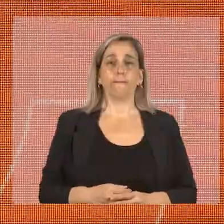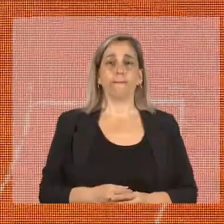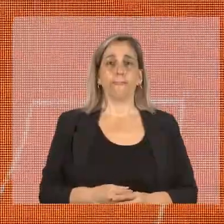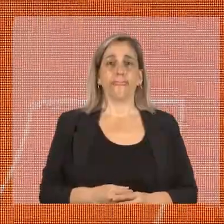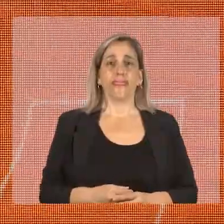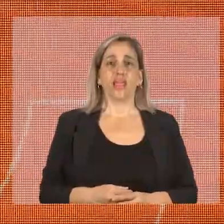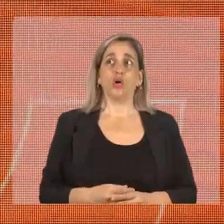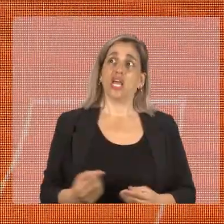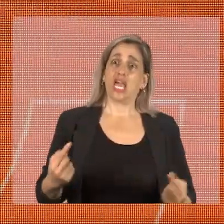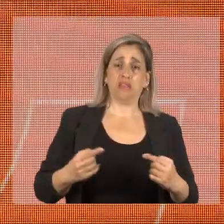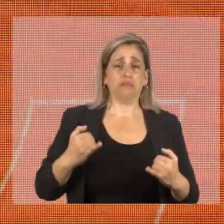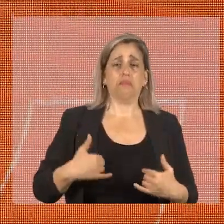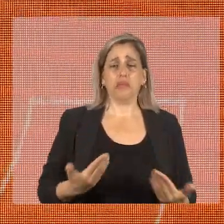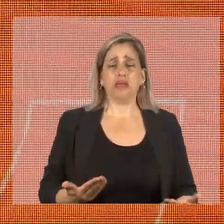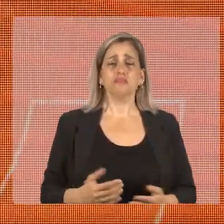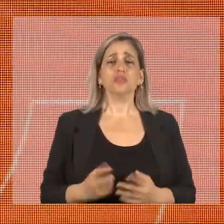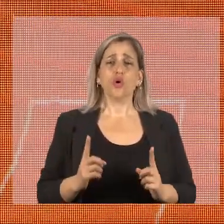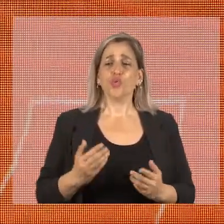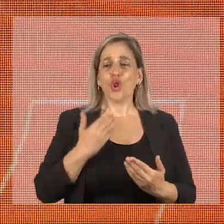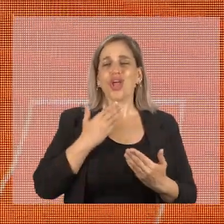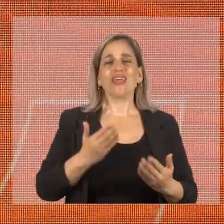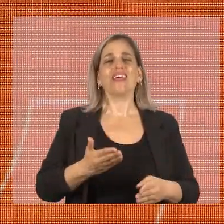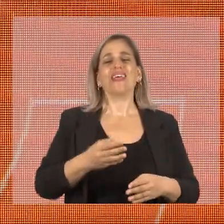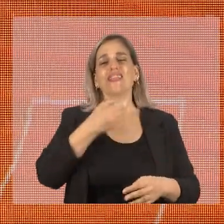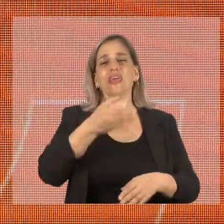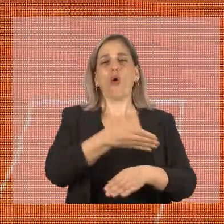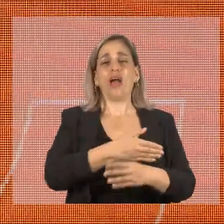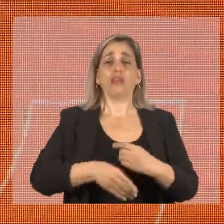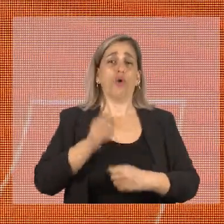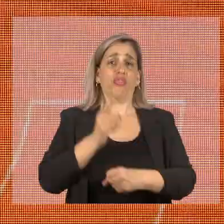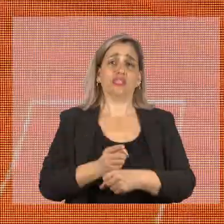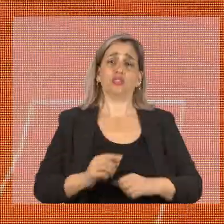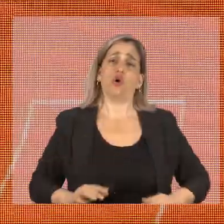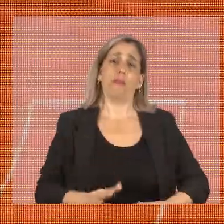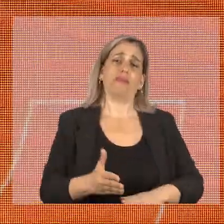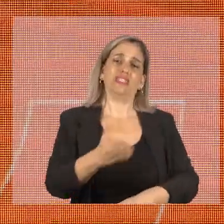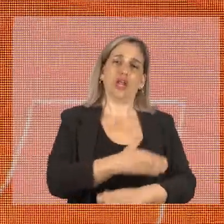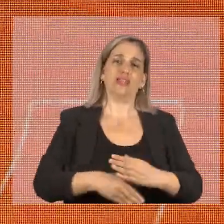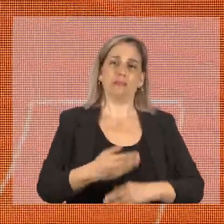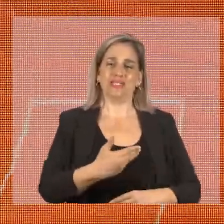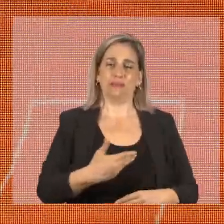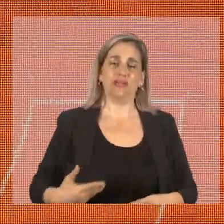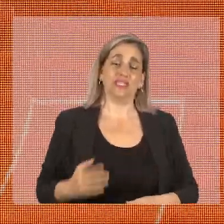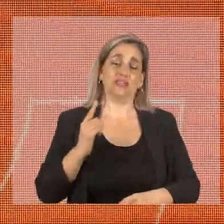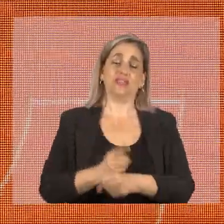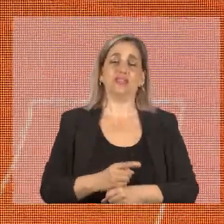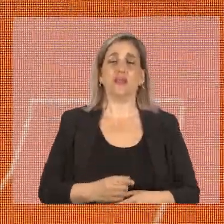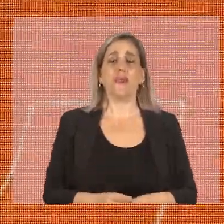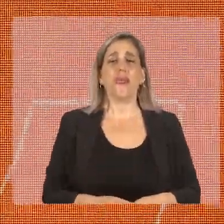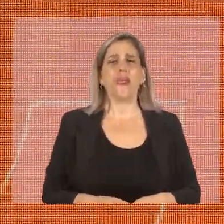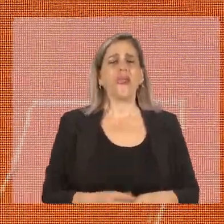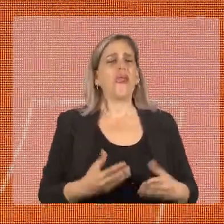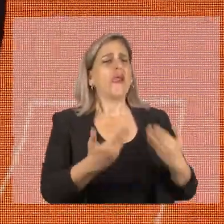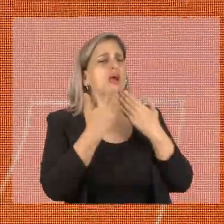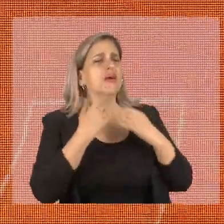Por lo menos las que sean criticables es mía. Y eso es parte de lo que hablábamos hoy más temprano, que es la toma de decisiones, la preparación para tomar decisiones. Y dentro